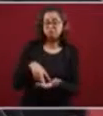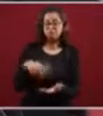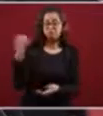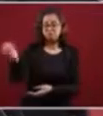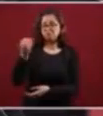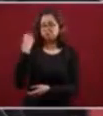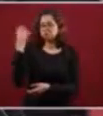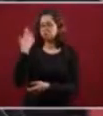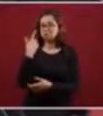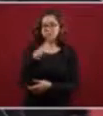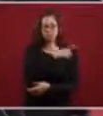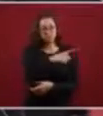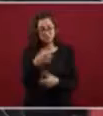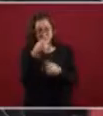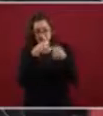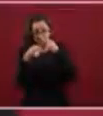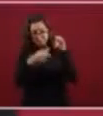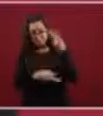periodistas.